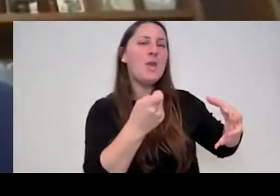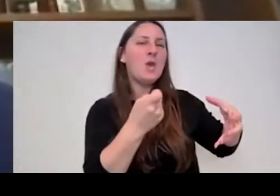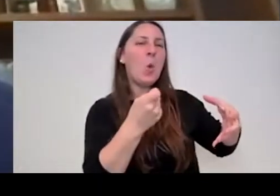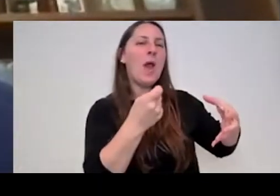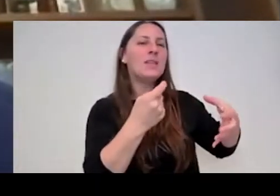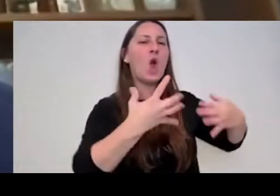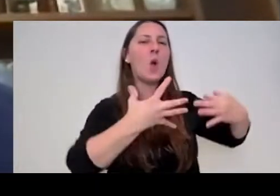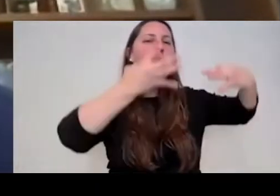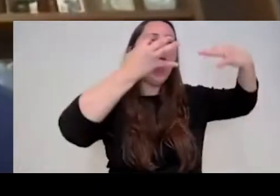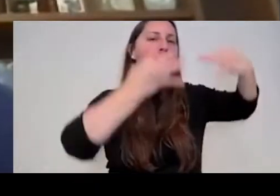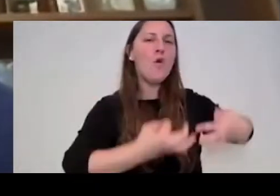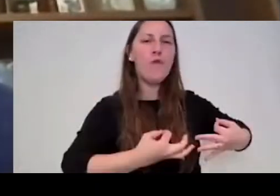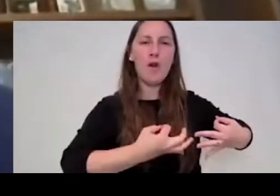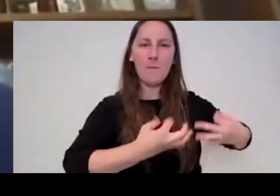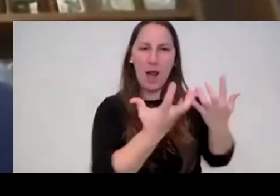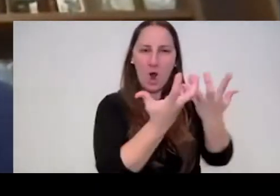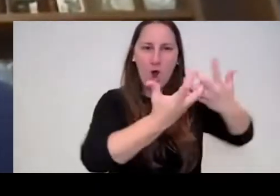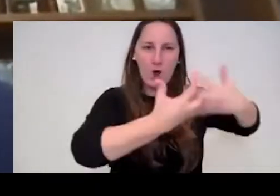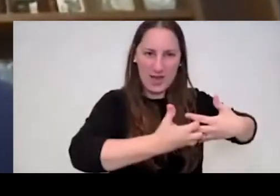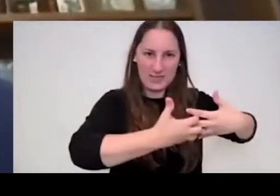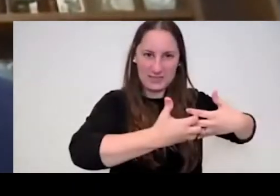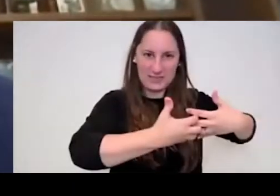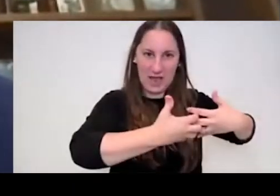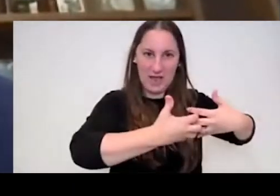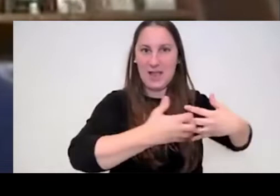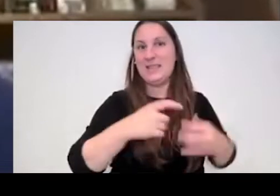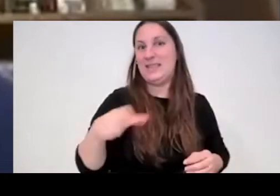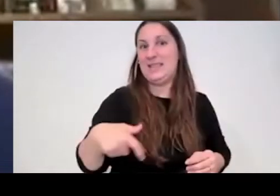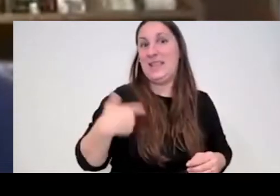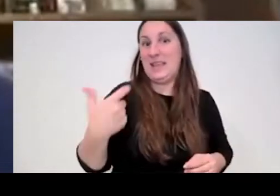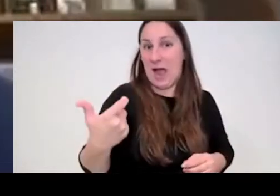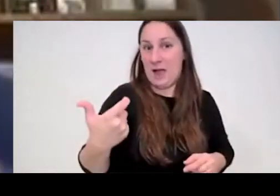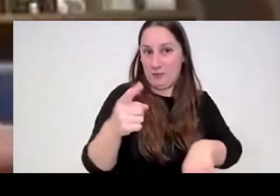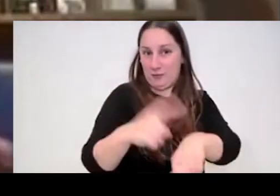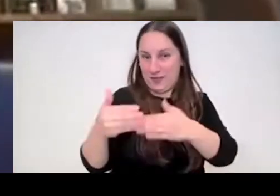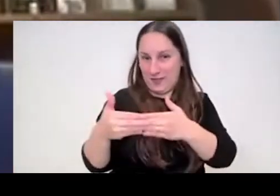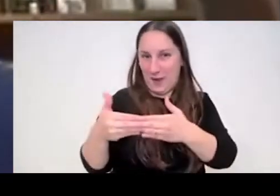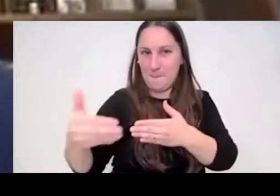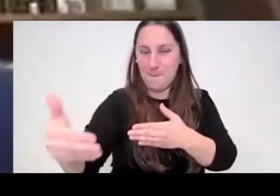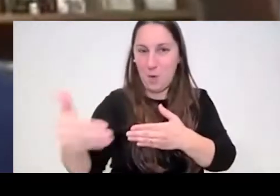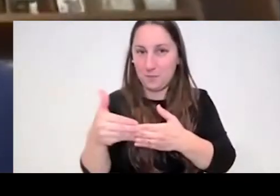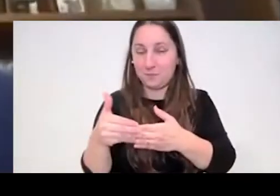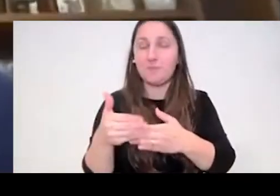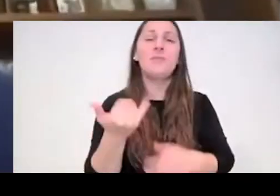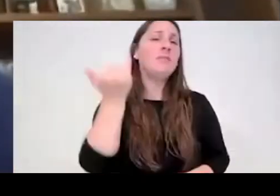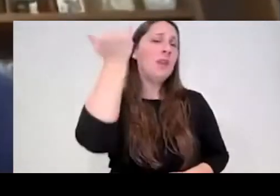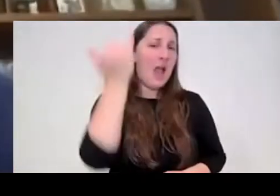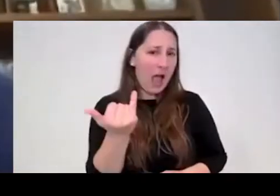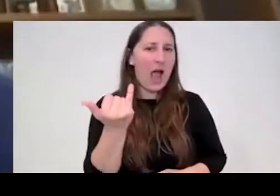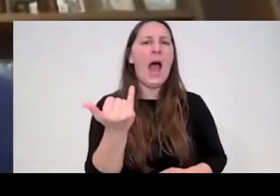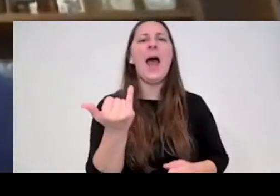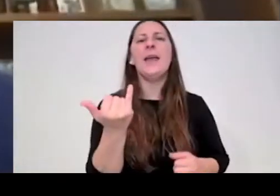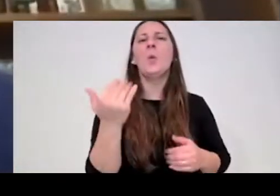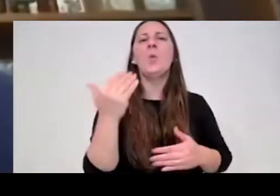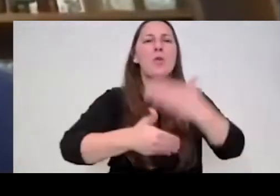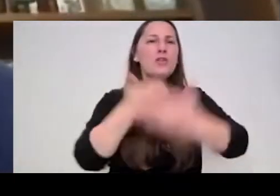la organización sindical a lo largo del tiempo. Y vale decirlo, no se da, si bien hay un proceso lineal en términos